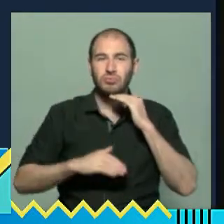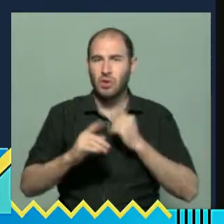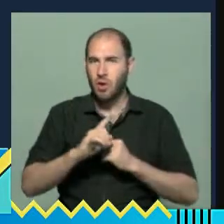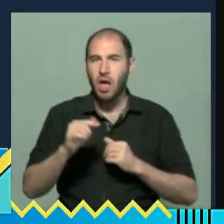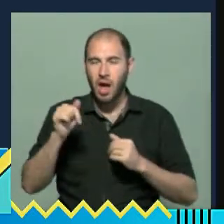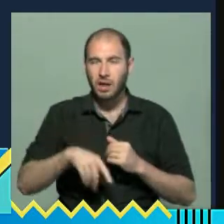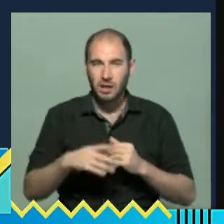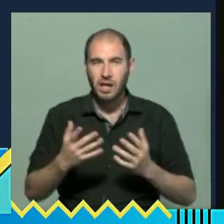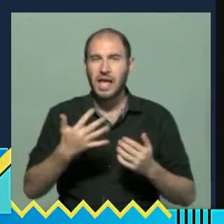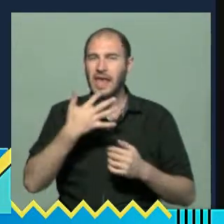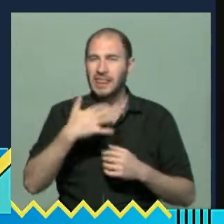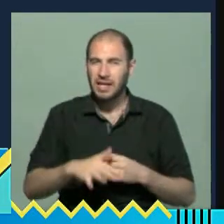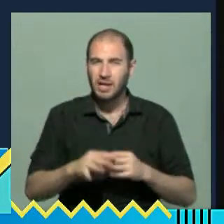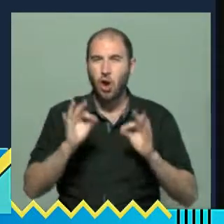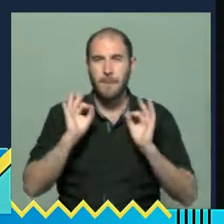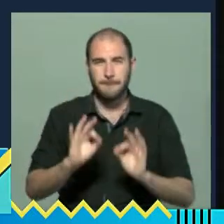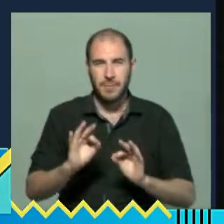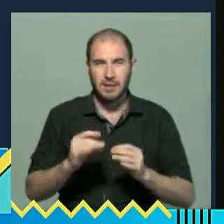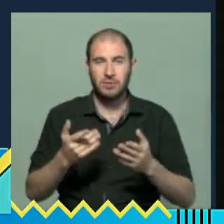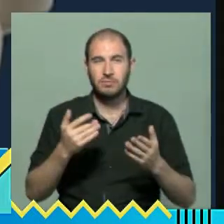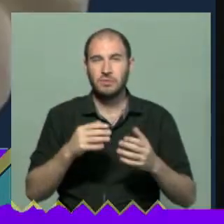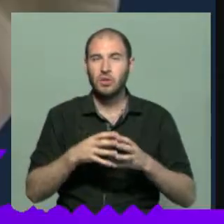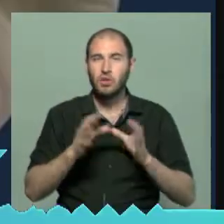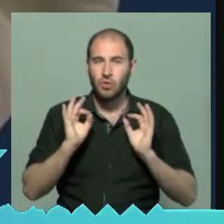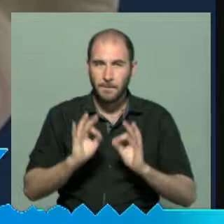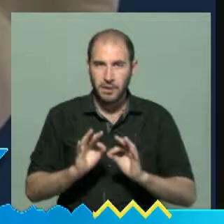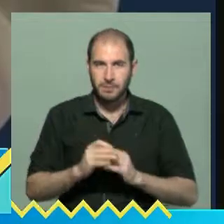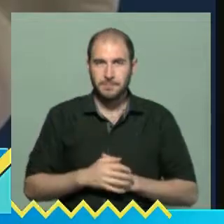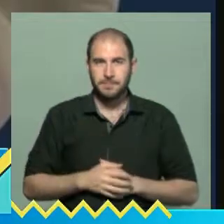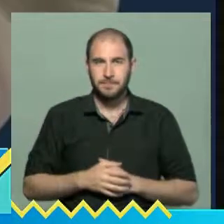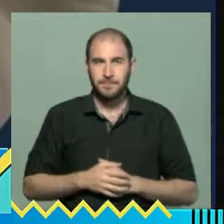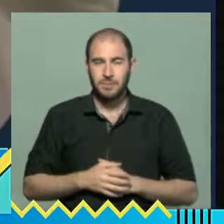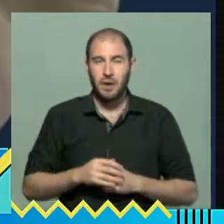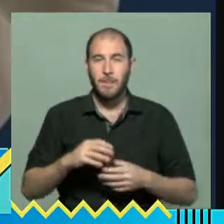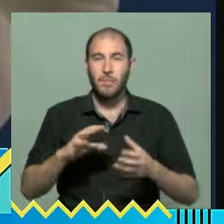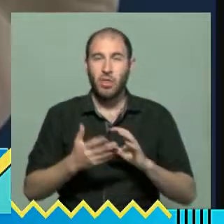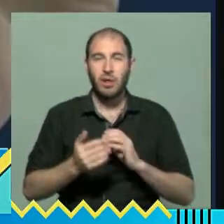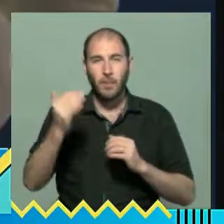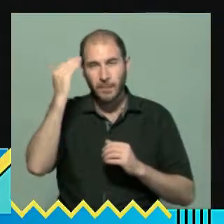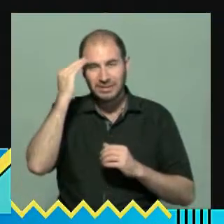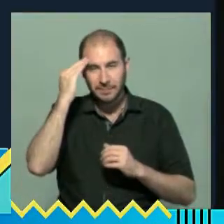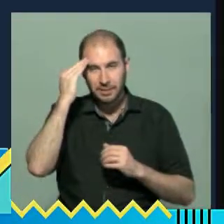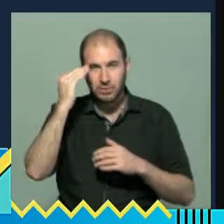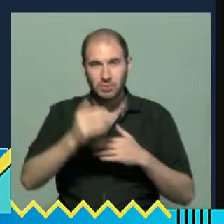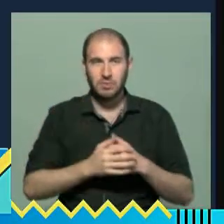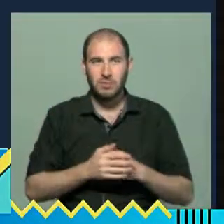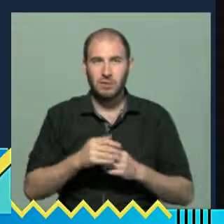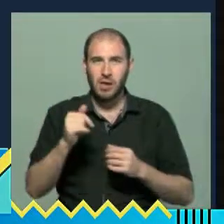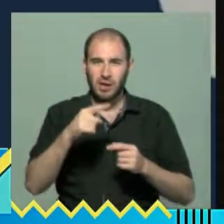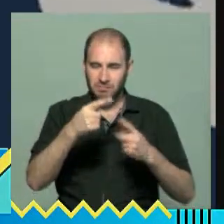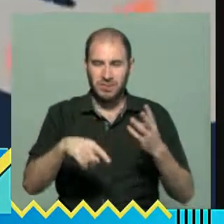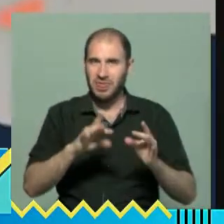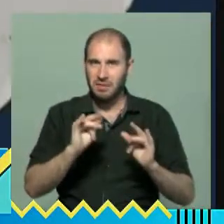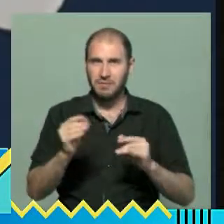una comprensión integrada, sistémica, de un modelo de pensamiento que tiende a abarcar un fenómeno muy